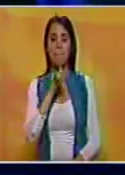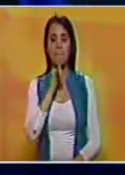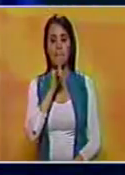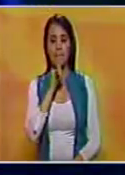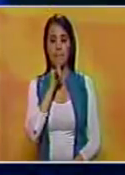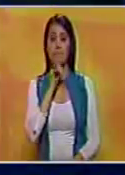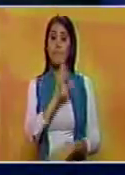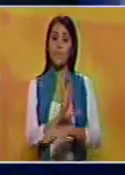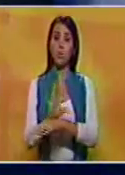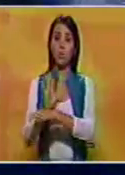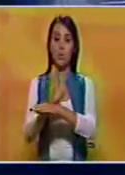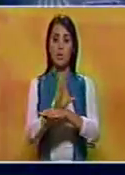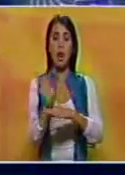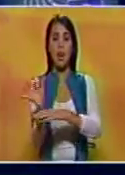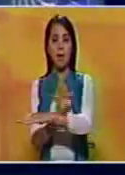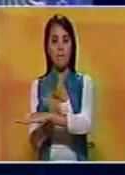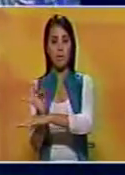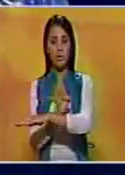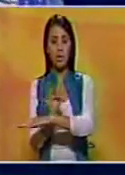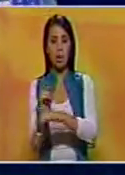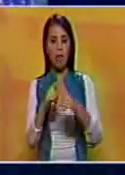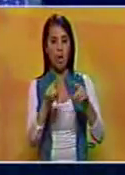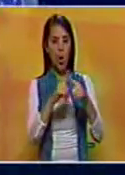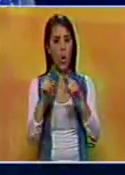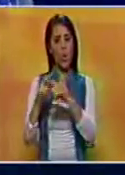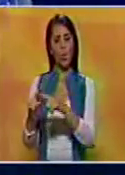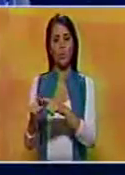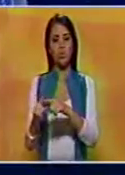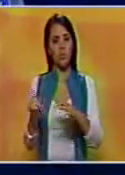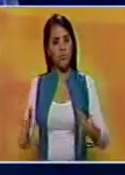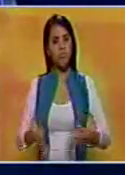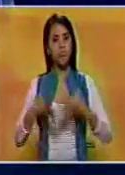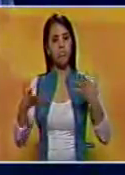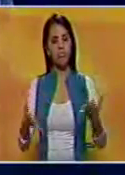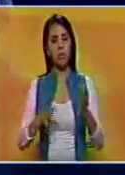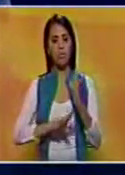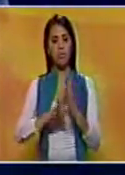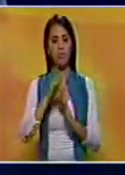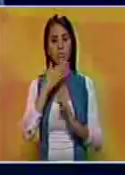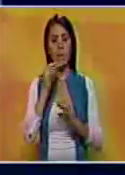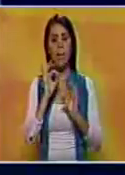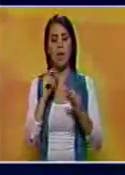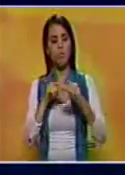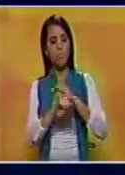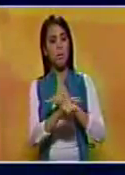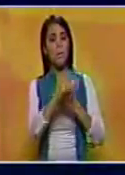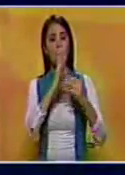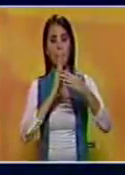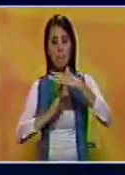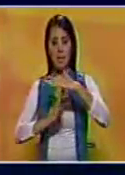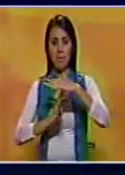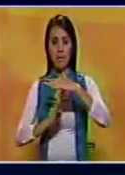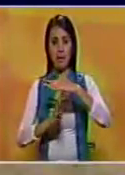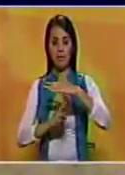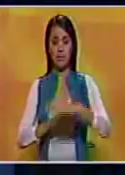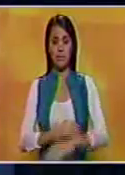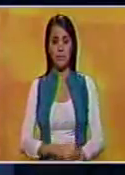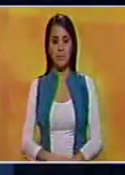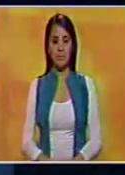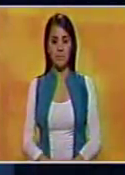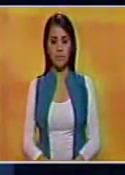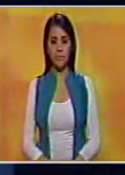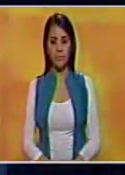en proteger las fronteras externas del bloque e impulsar vías regulares de acceso para inmigrantes